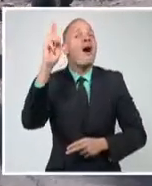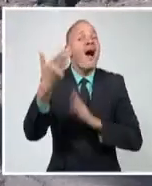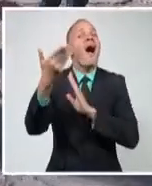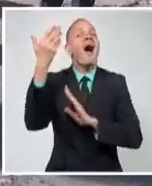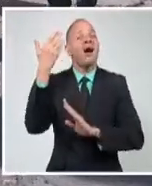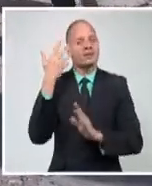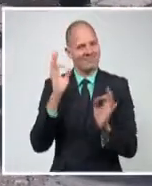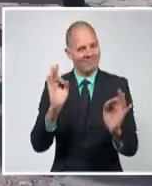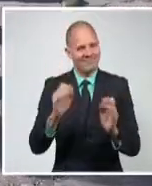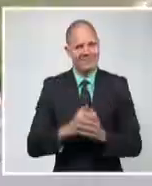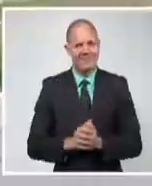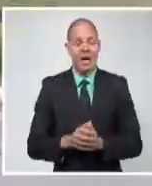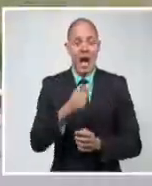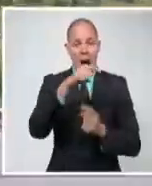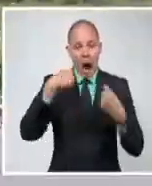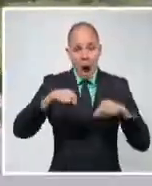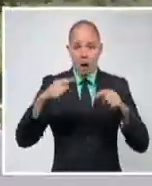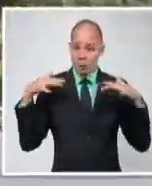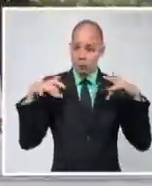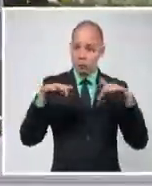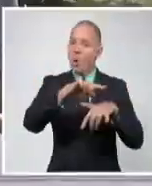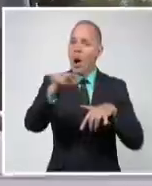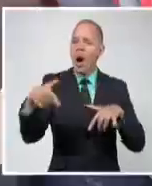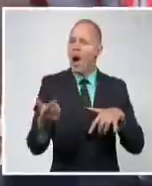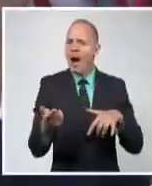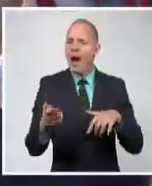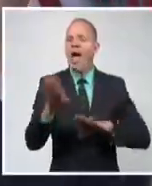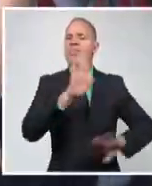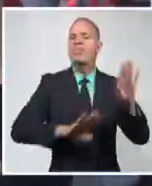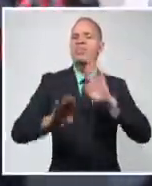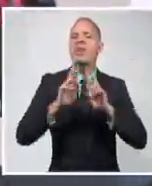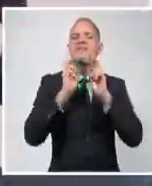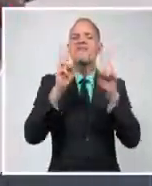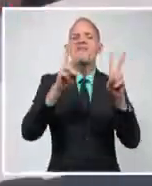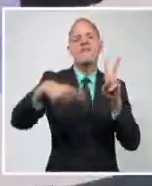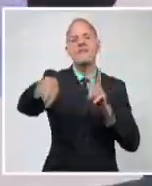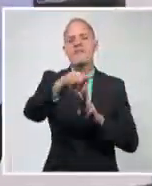salvar vidas. Hilda Suárez, Sistema Informativo de la Televisión Cubana.